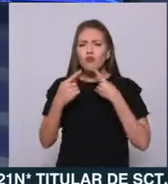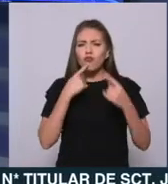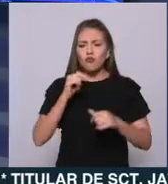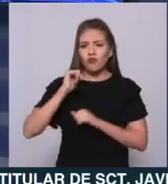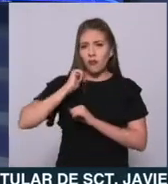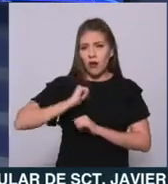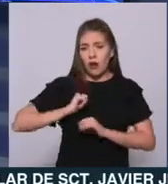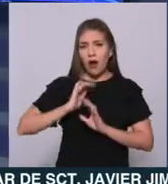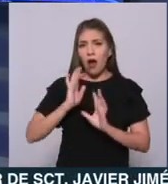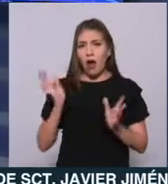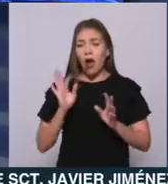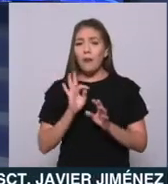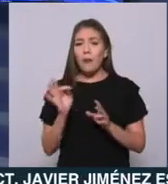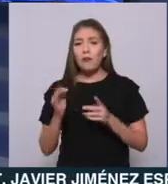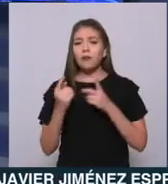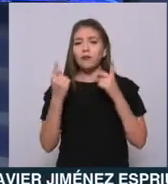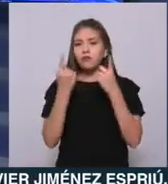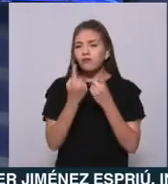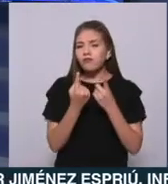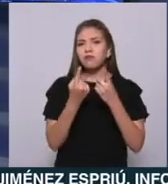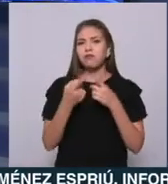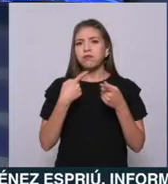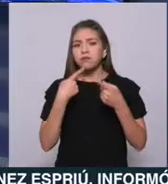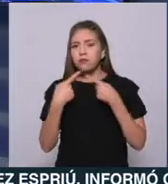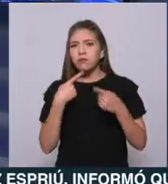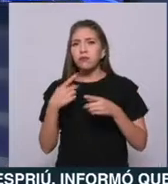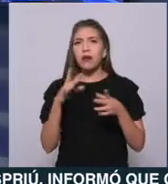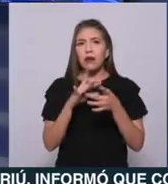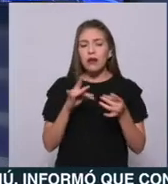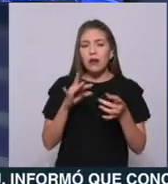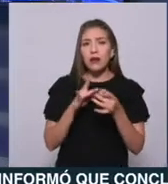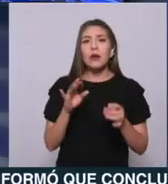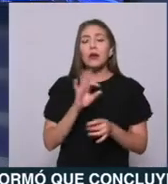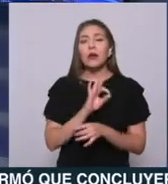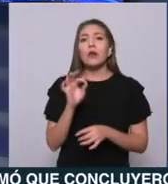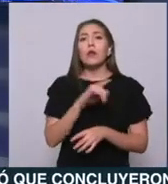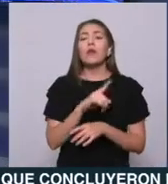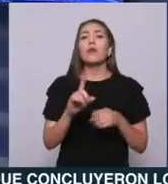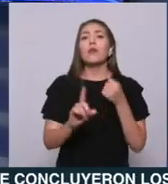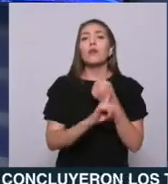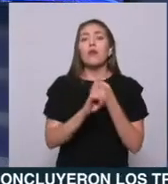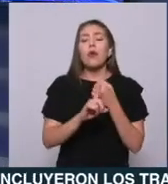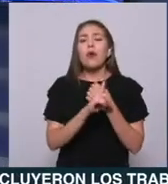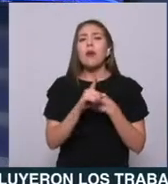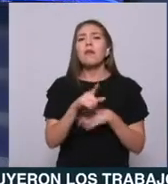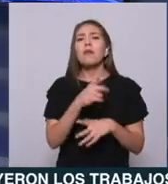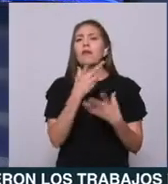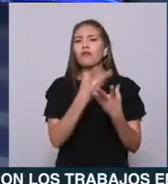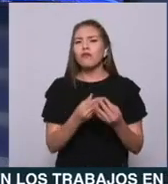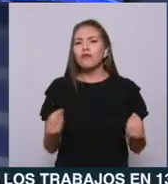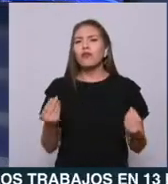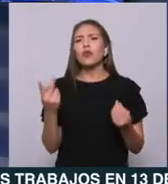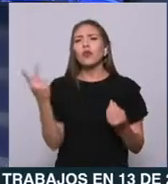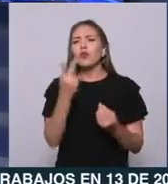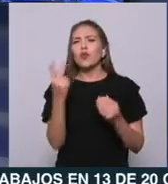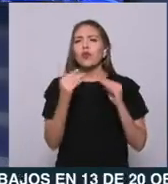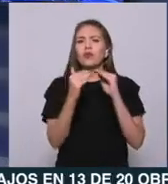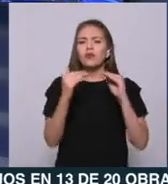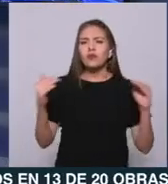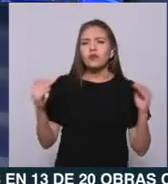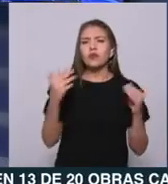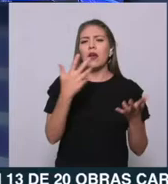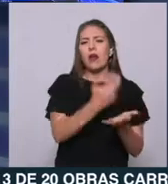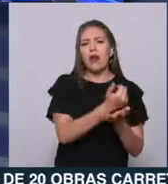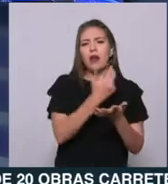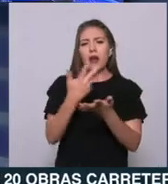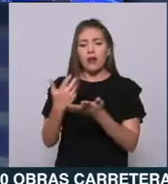un acercamiento y se ve que esta situación pueda tener una salida pues en la que todos ganen, tanto los policías como la población, así también como